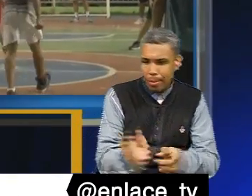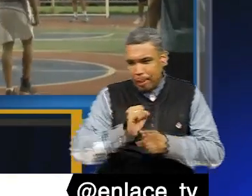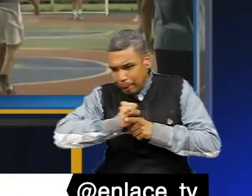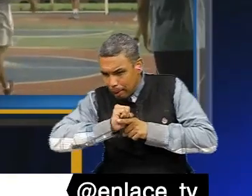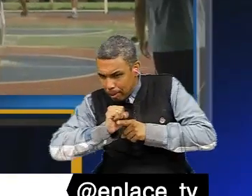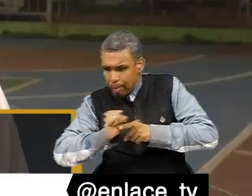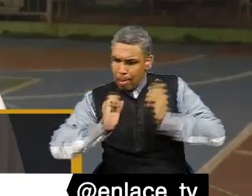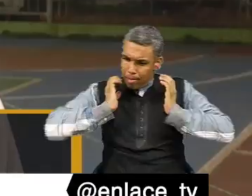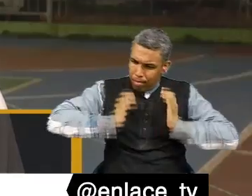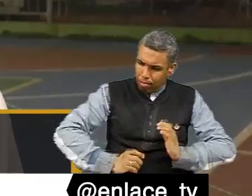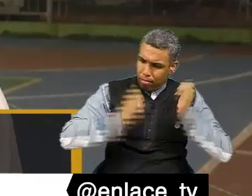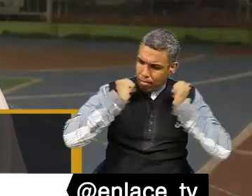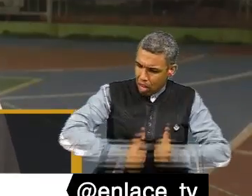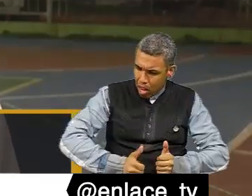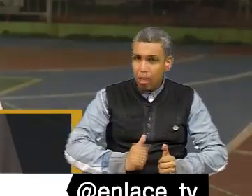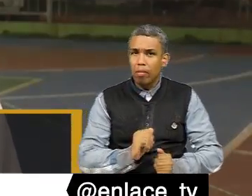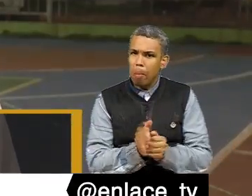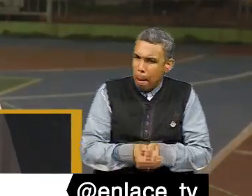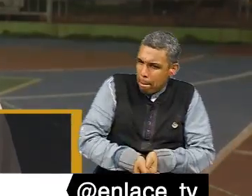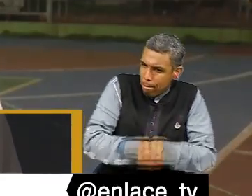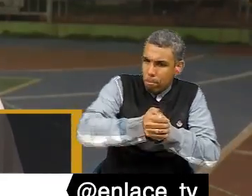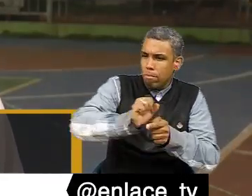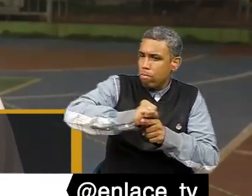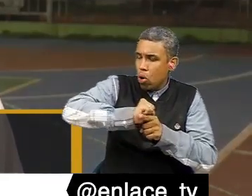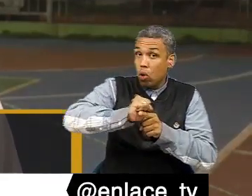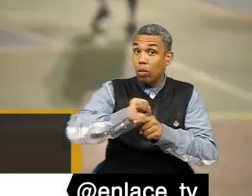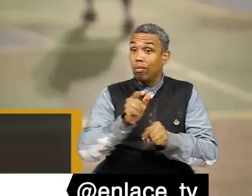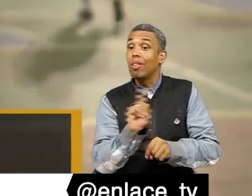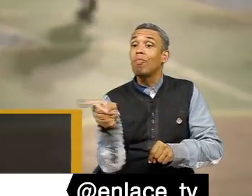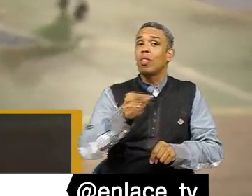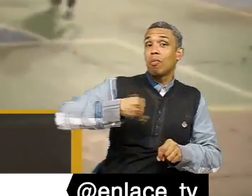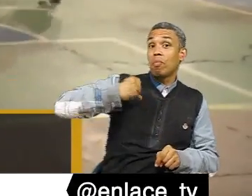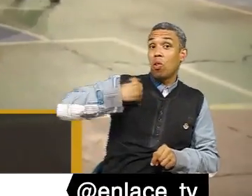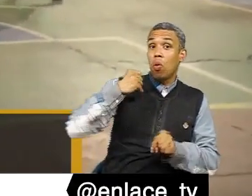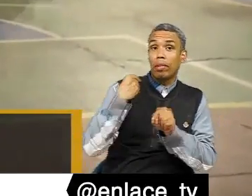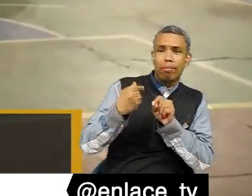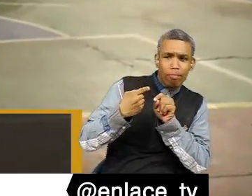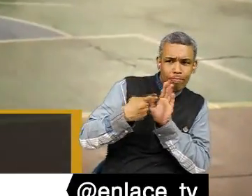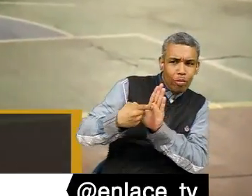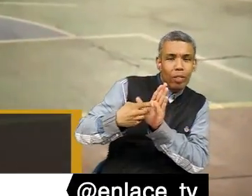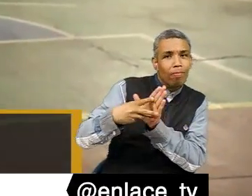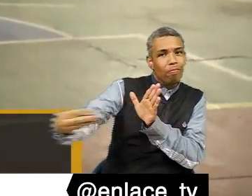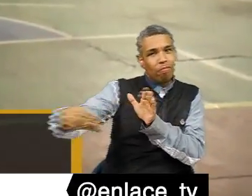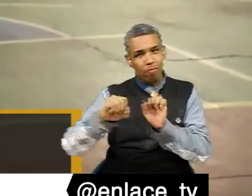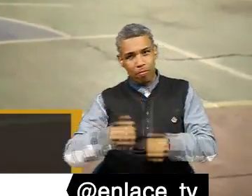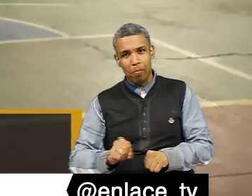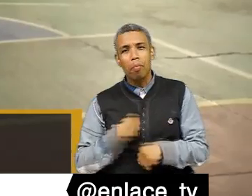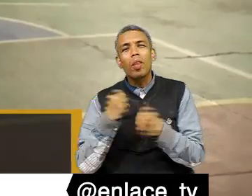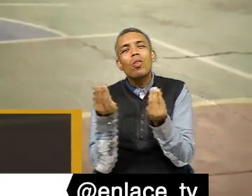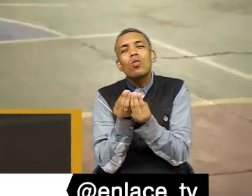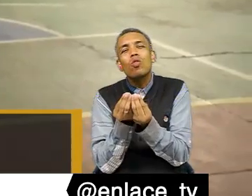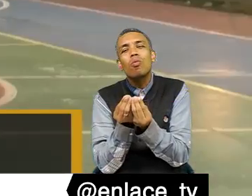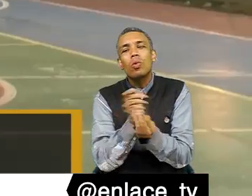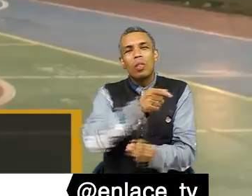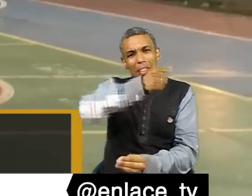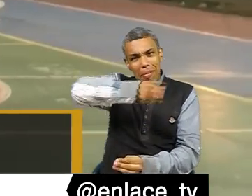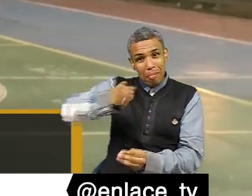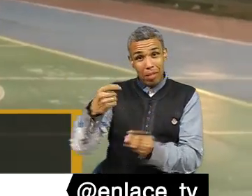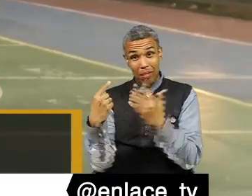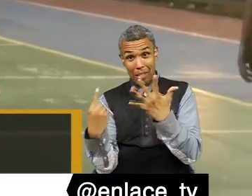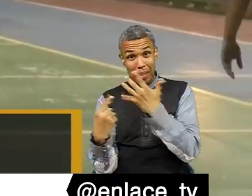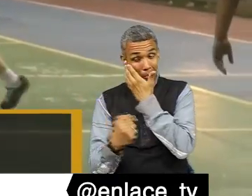un ejemplo para las nuevas generaciones que sigan participando en estas actividades deportivas. Este sexteto actualmente participa en el torneo recreativo del